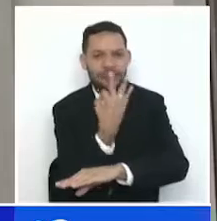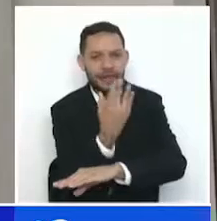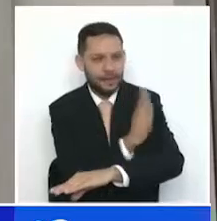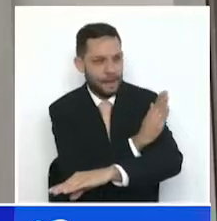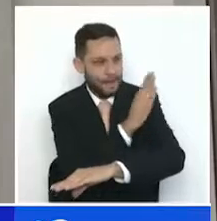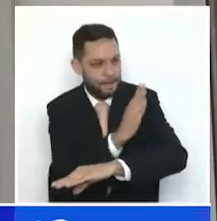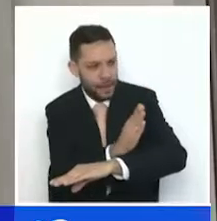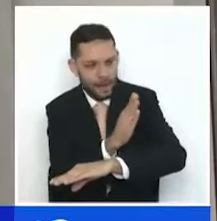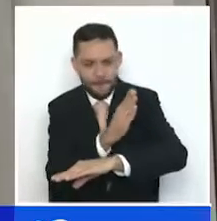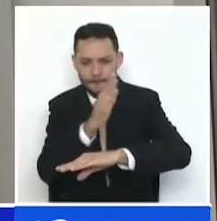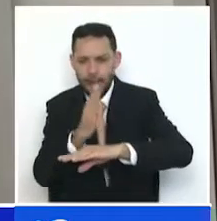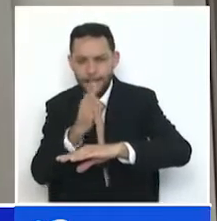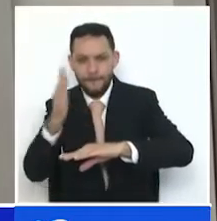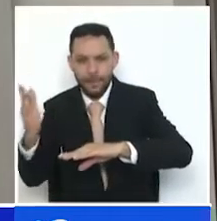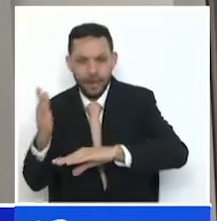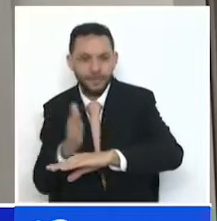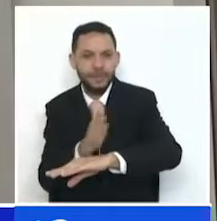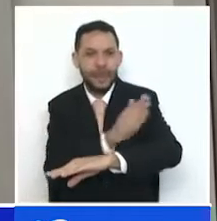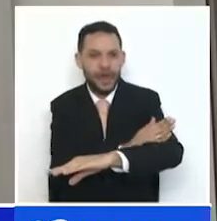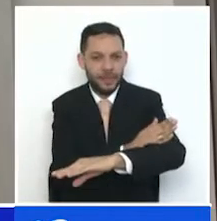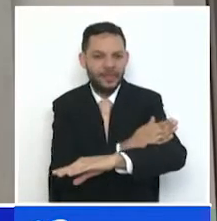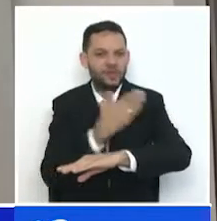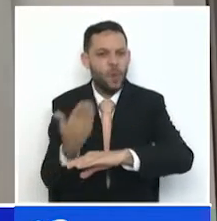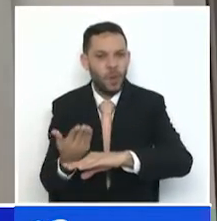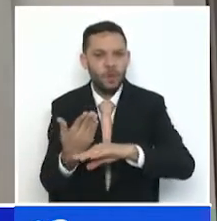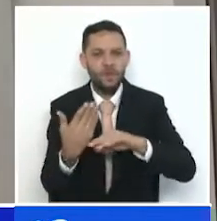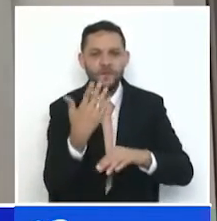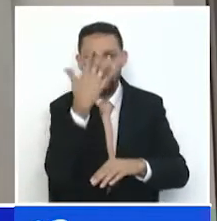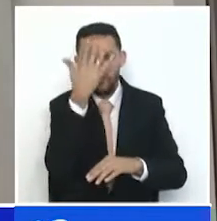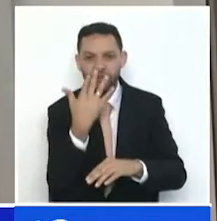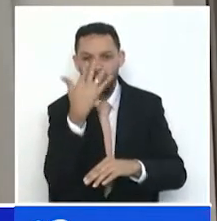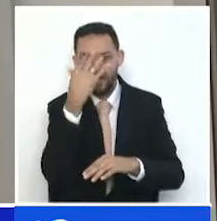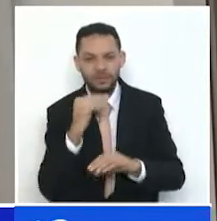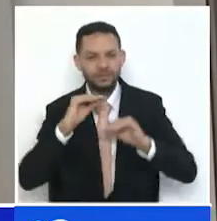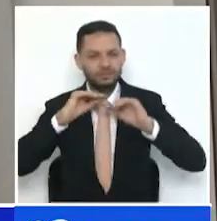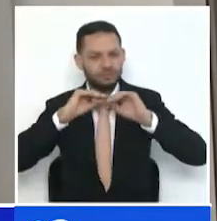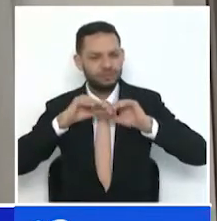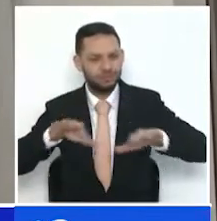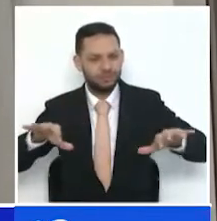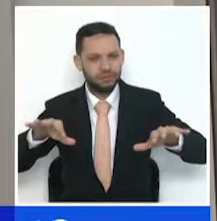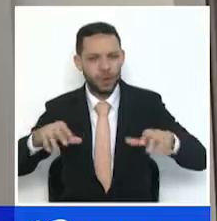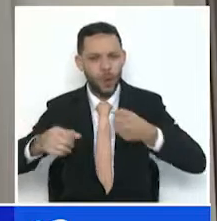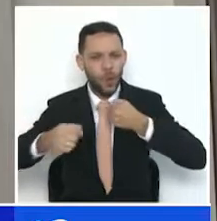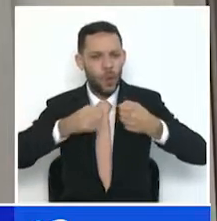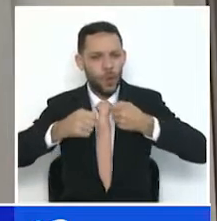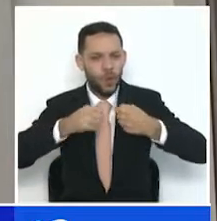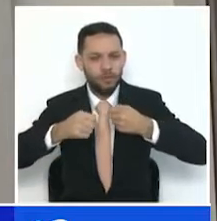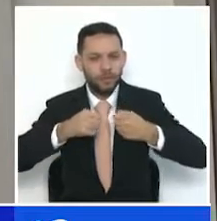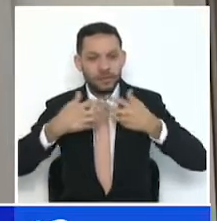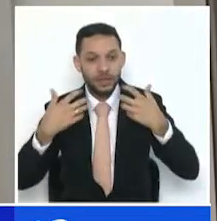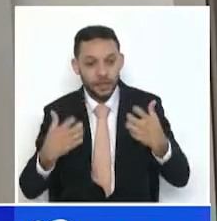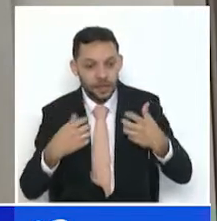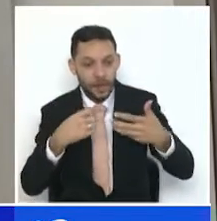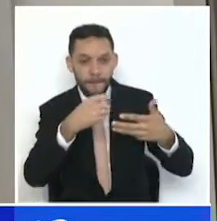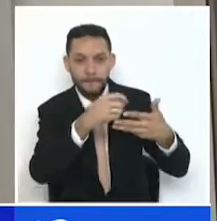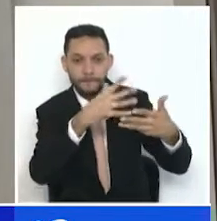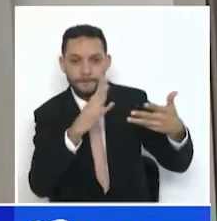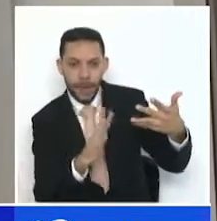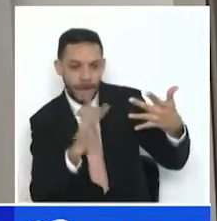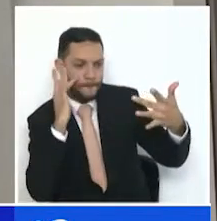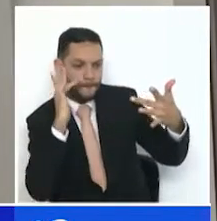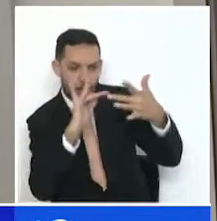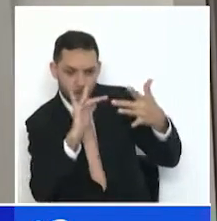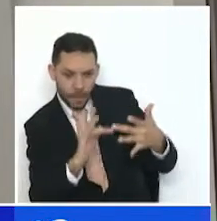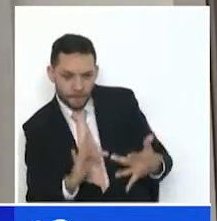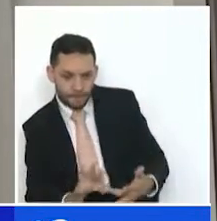una convocatoria vía redes sociales y medios de comunicación en el cual toda la mujer que cumpliera unos requisitos y que tuviera el